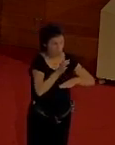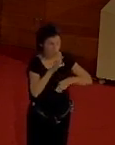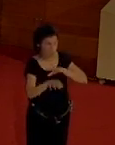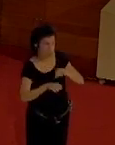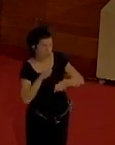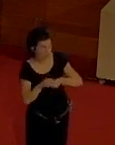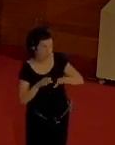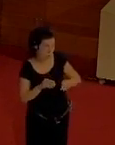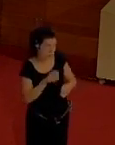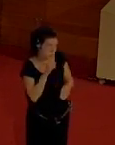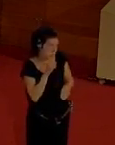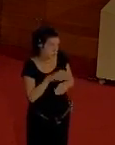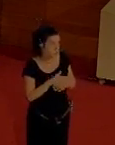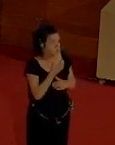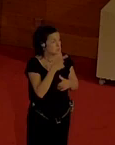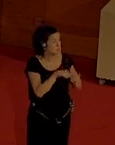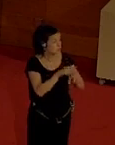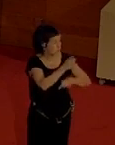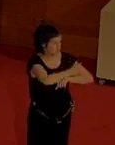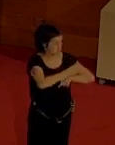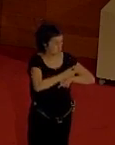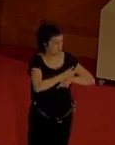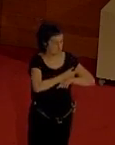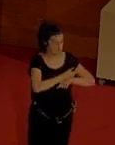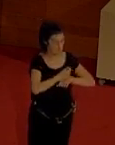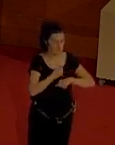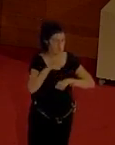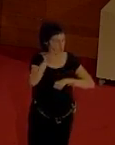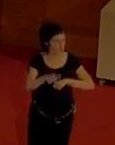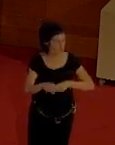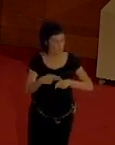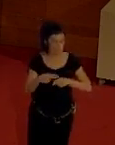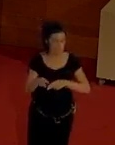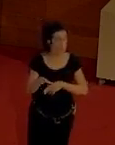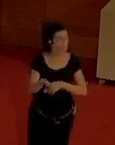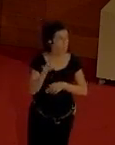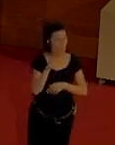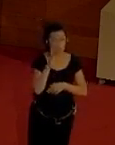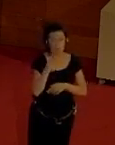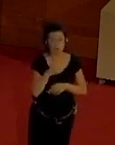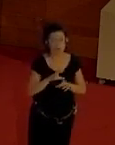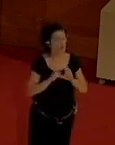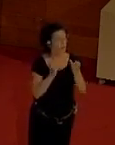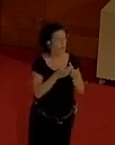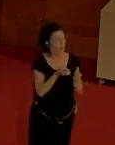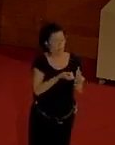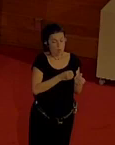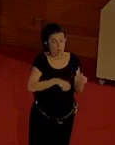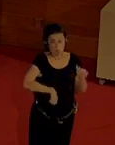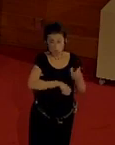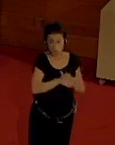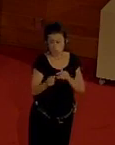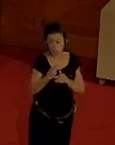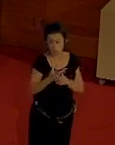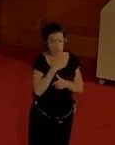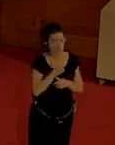si como Ciudadano lo que te importa es que el tipo al que vas a elegir es porque es del mismo equipo de fútbol que tú pues luego no le pidas que haga no sé qué cosa